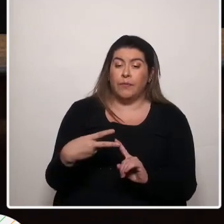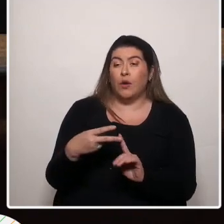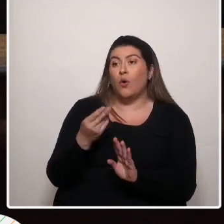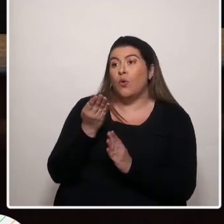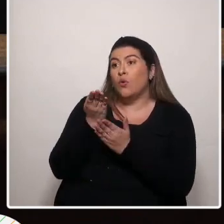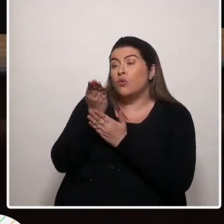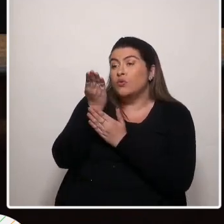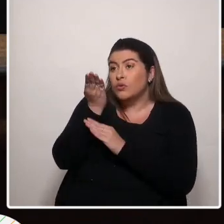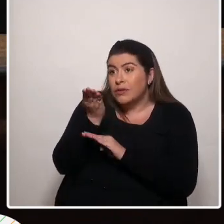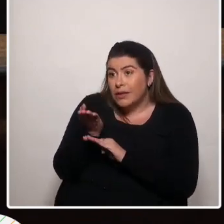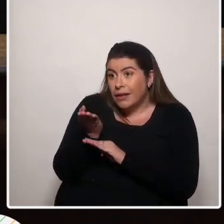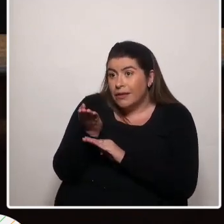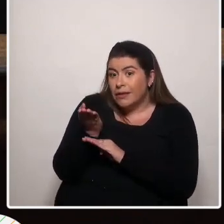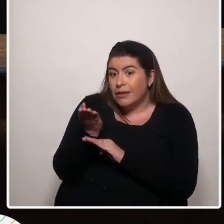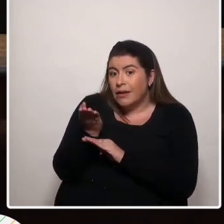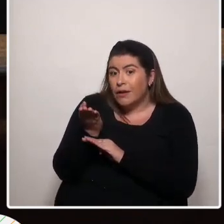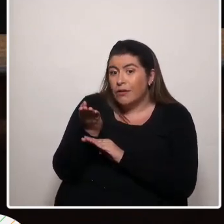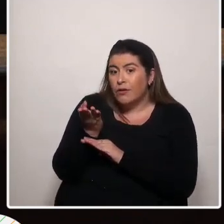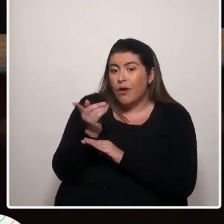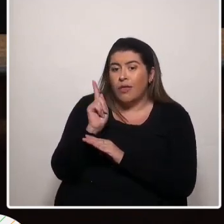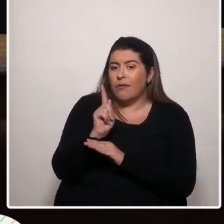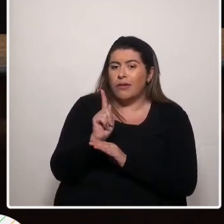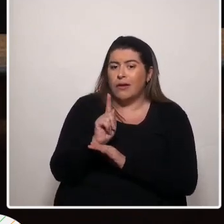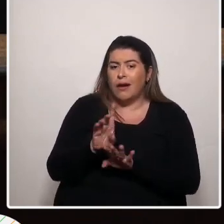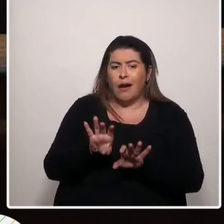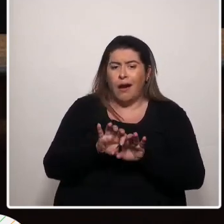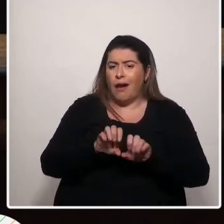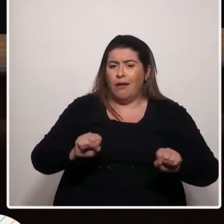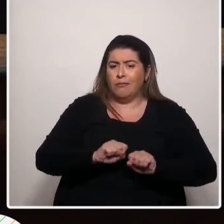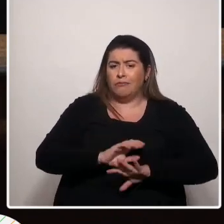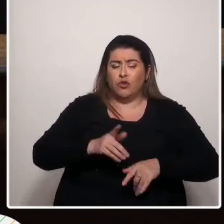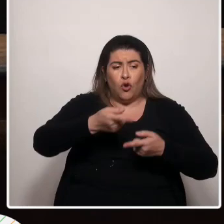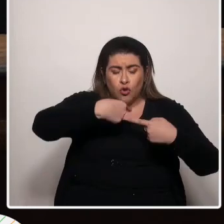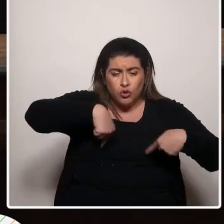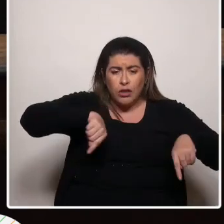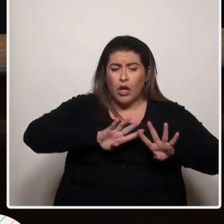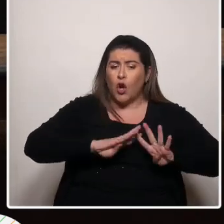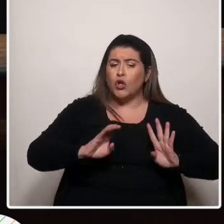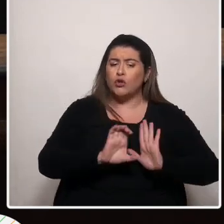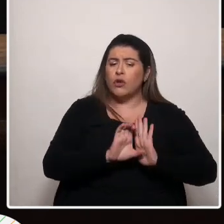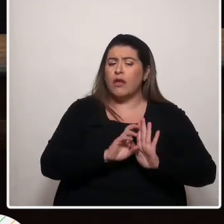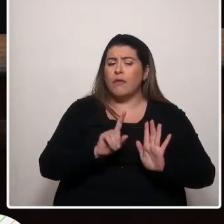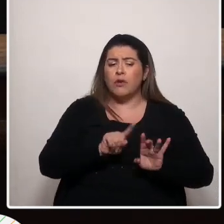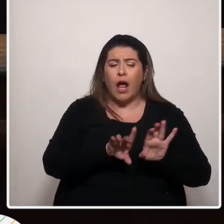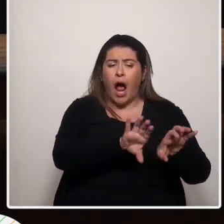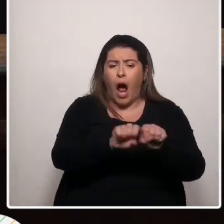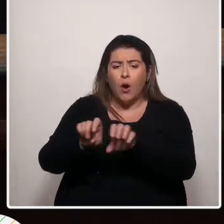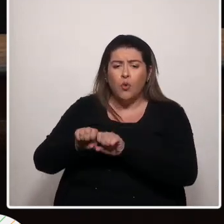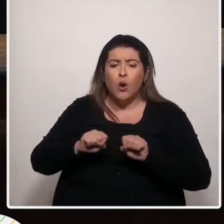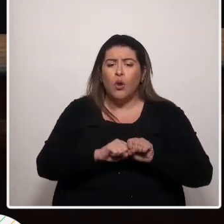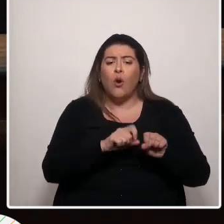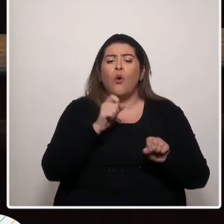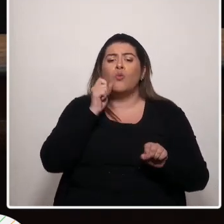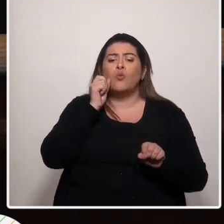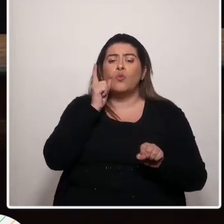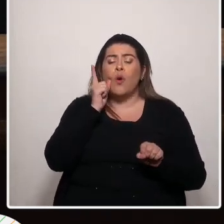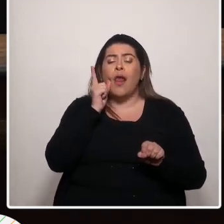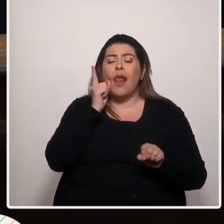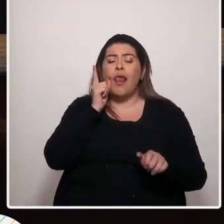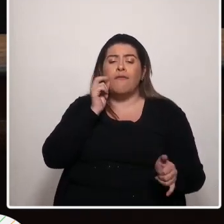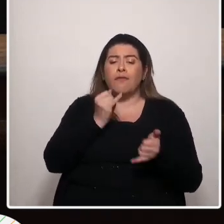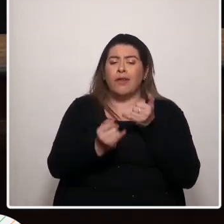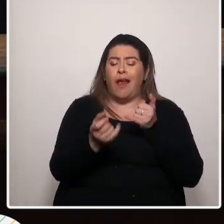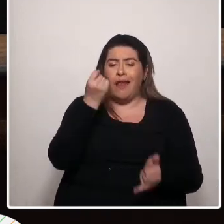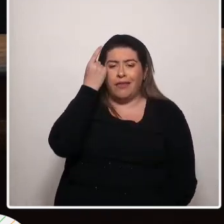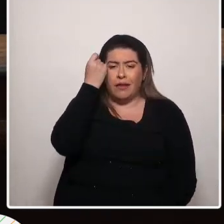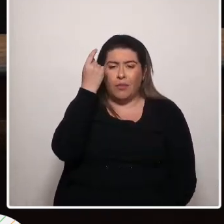el debido respeto, no es quien debe zanjar este problema de interpretación. Somos nosotros los constituyentes quienes tenemos que definir cuál es la interpretación final de